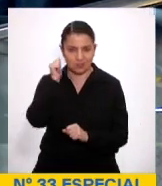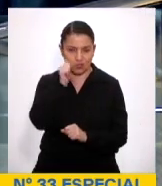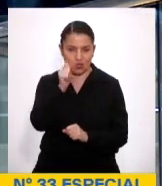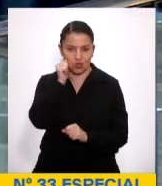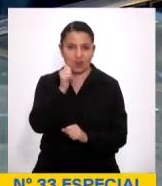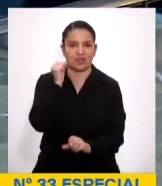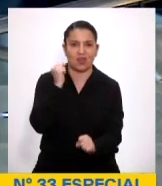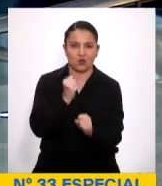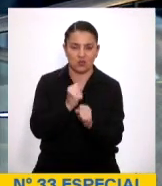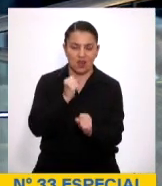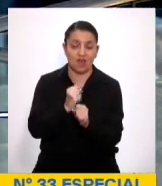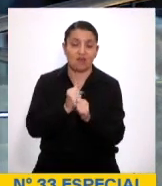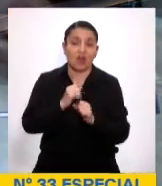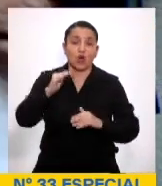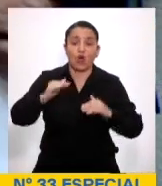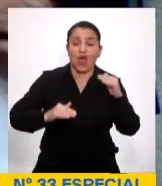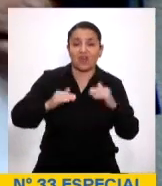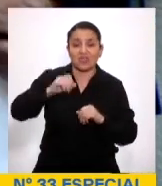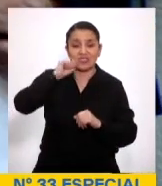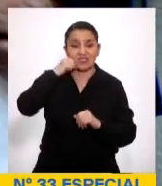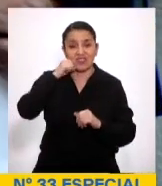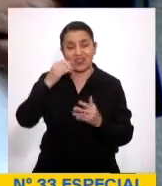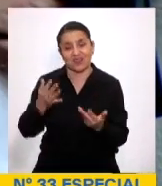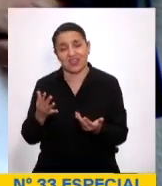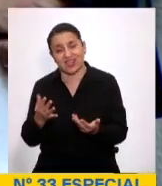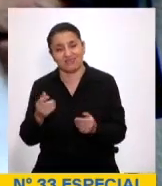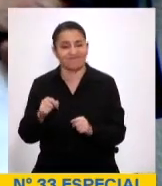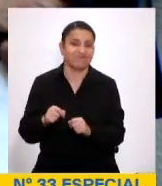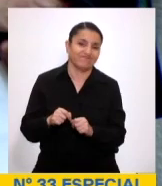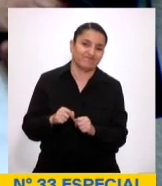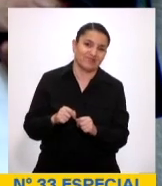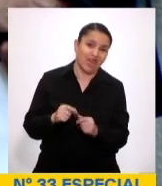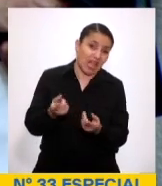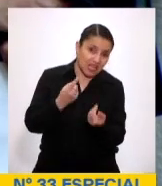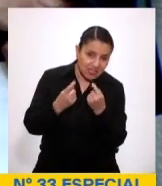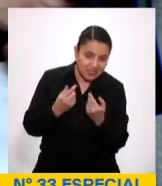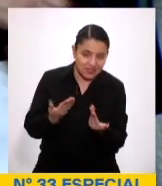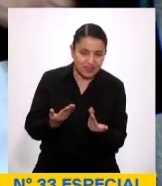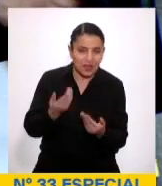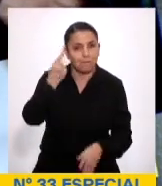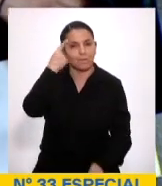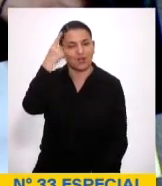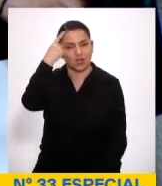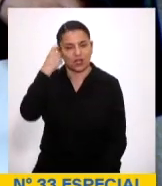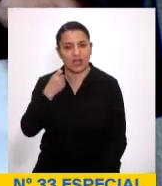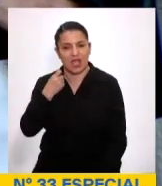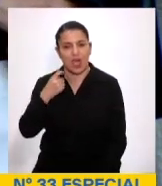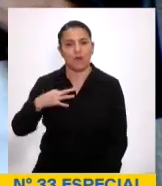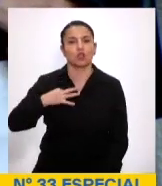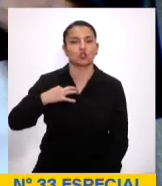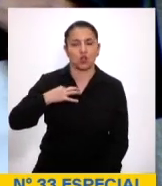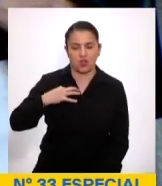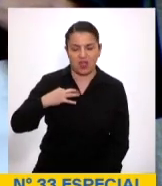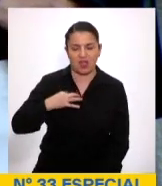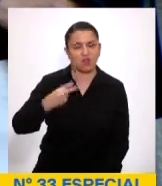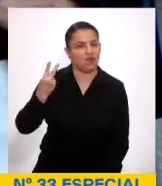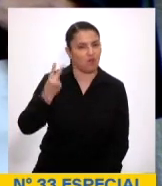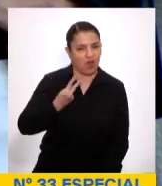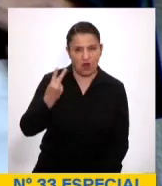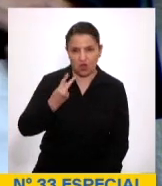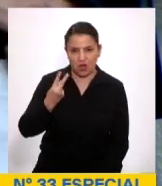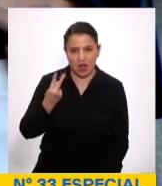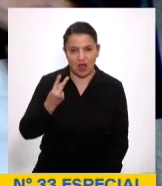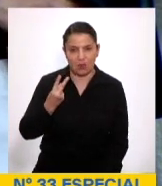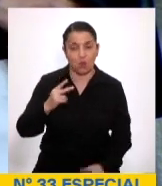un trabajo que a veces muchas veces resulta ingrato pero que créanme muchos ciudadanos valoramos tremendamente